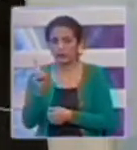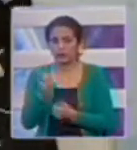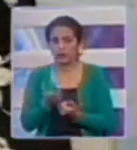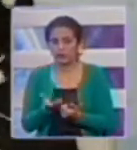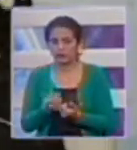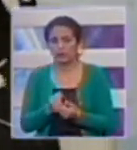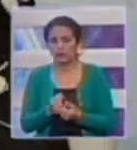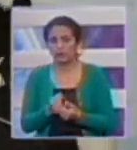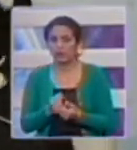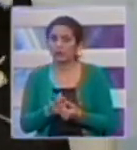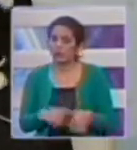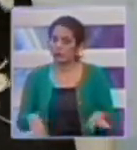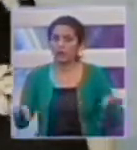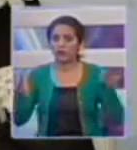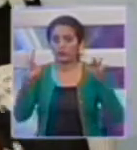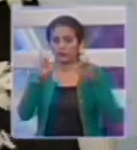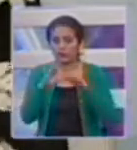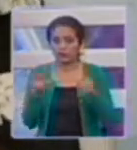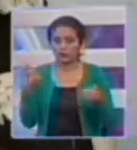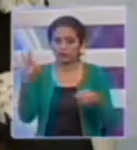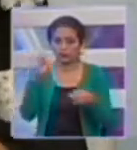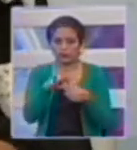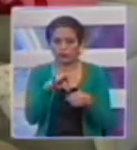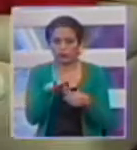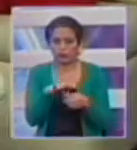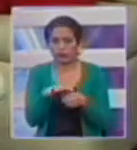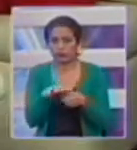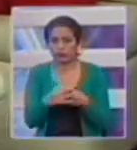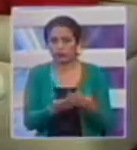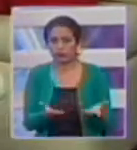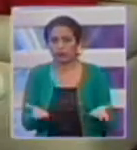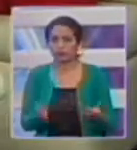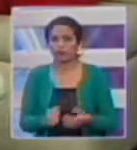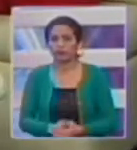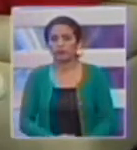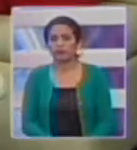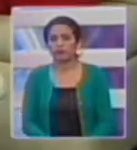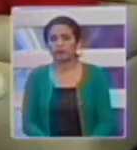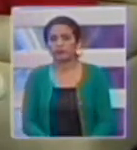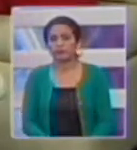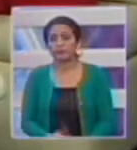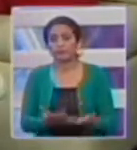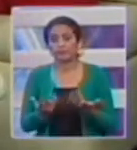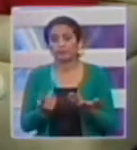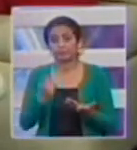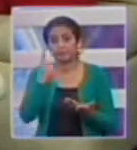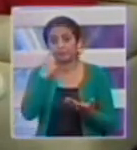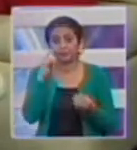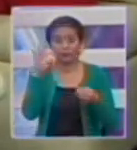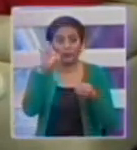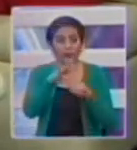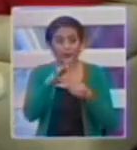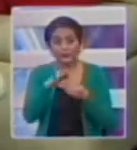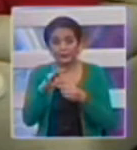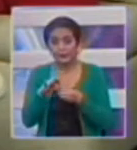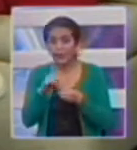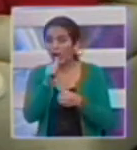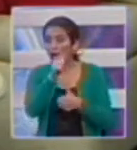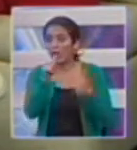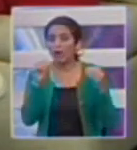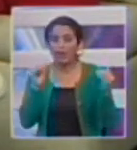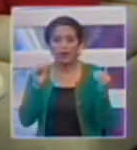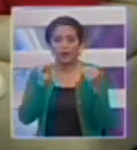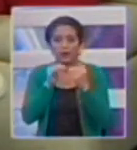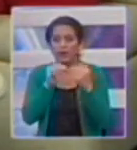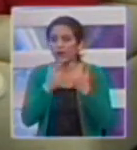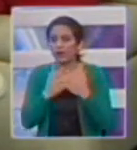la votación, como usted bien lo ha dicho, la que votación, la votación que se impone es la votación en plancha, que nos dan un mensaje de gran democracia, de gran libertad, aquí